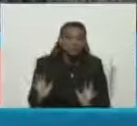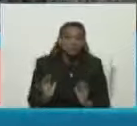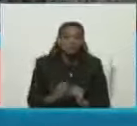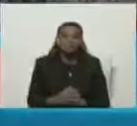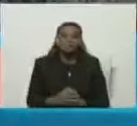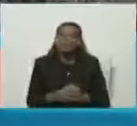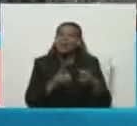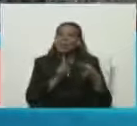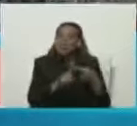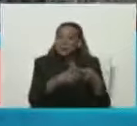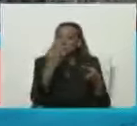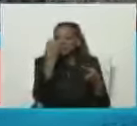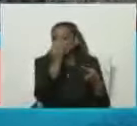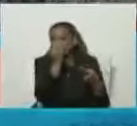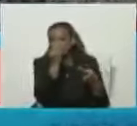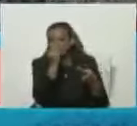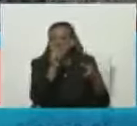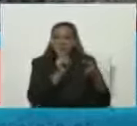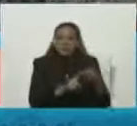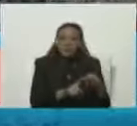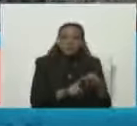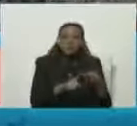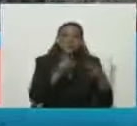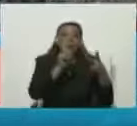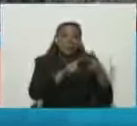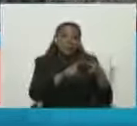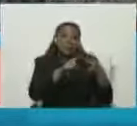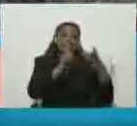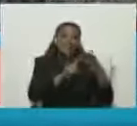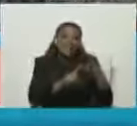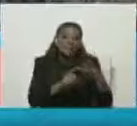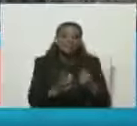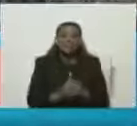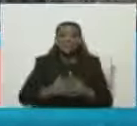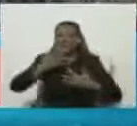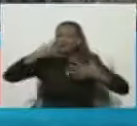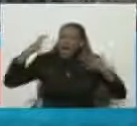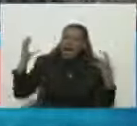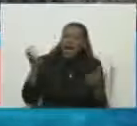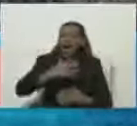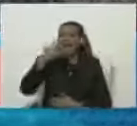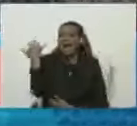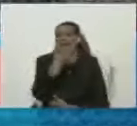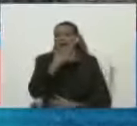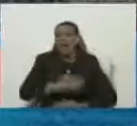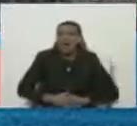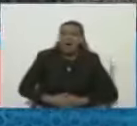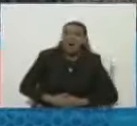A la cuenta de tres. A la una, a las dos y a las tres.